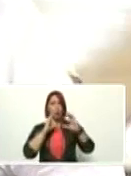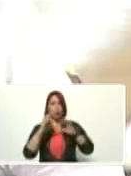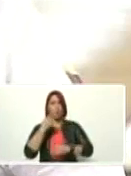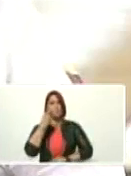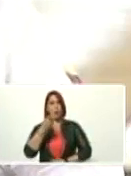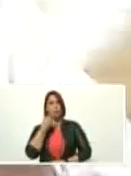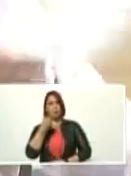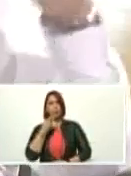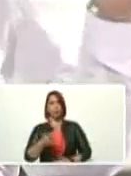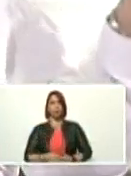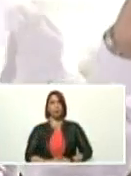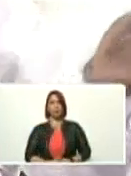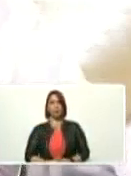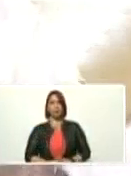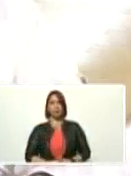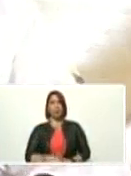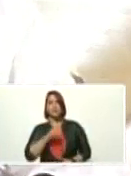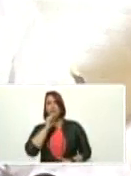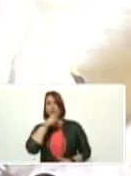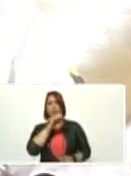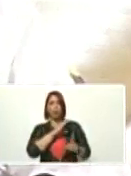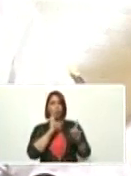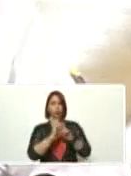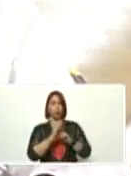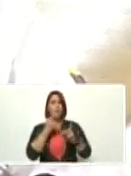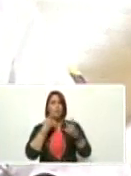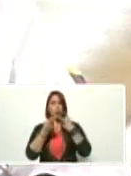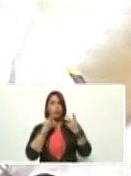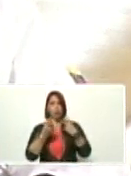política, de la vieja cultura política.